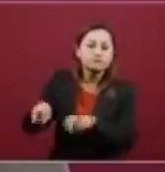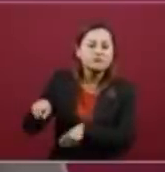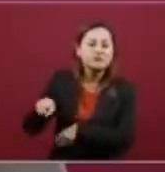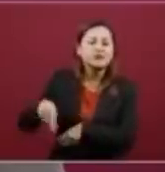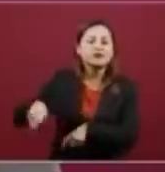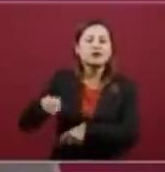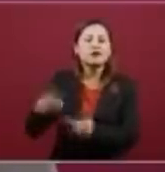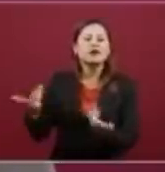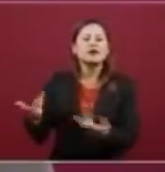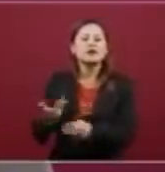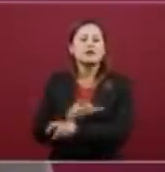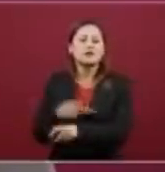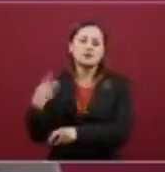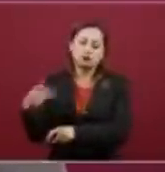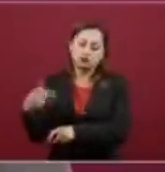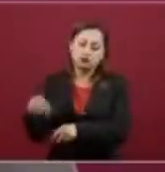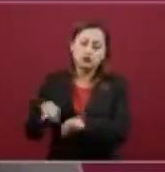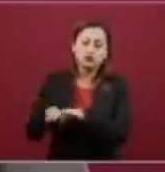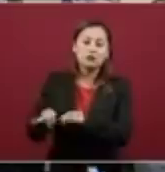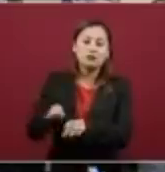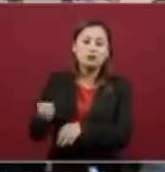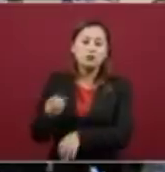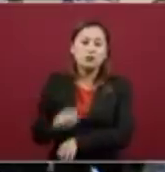atención a los derechos de sus trabajadores.